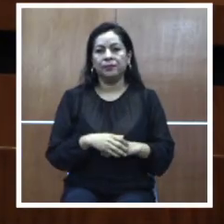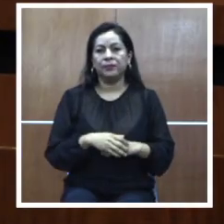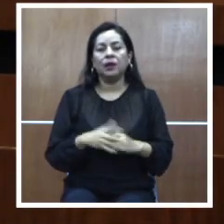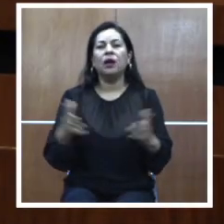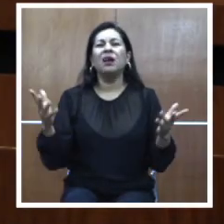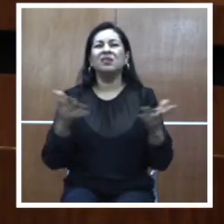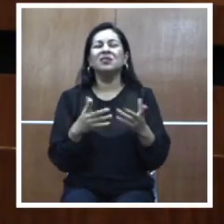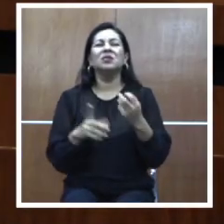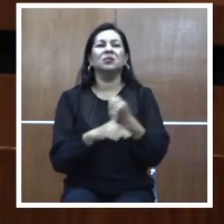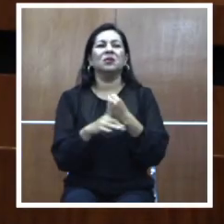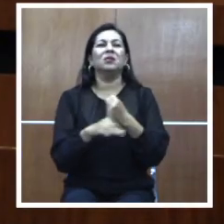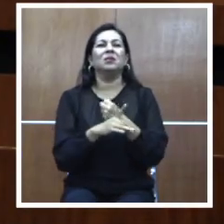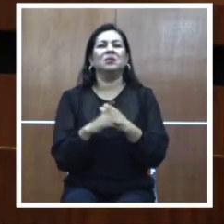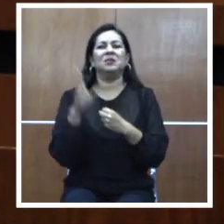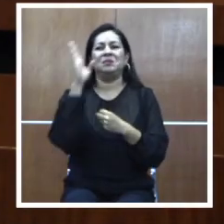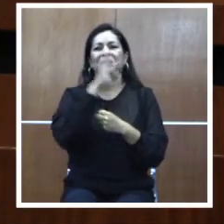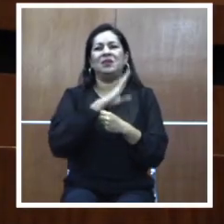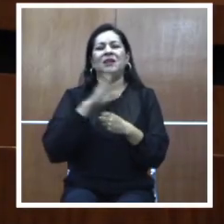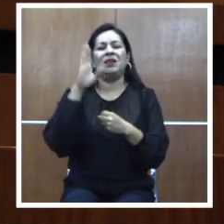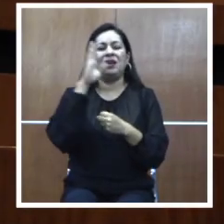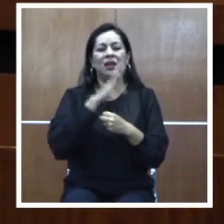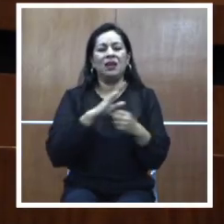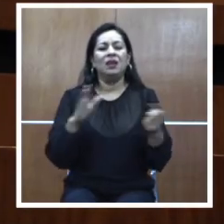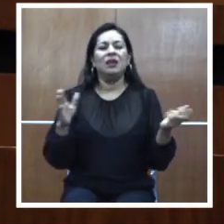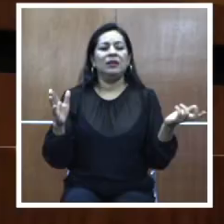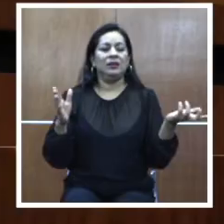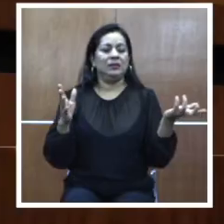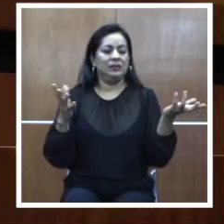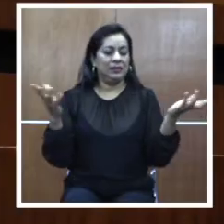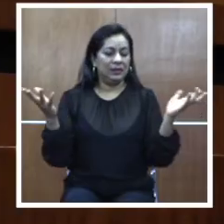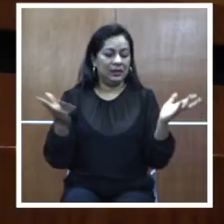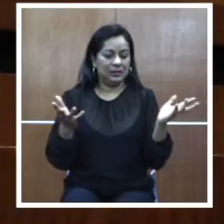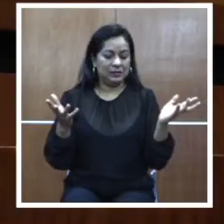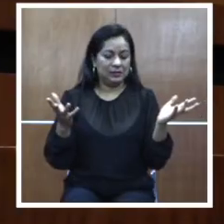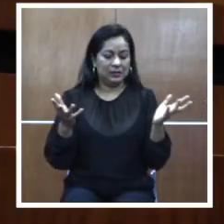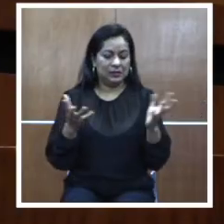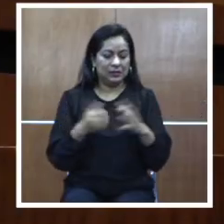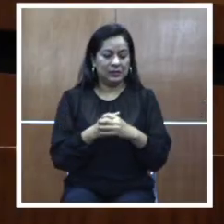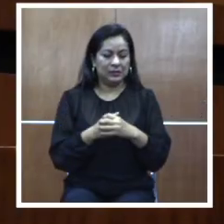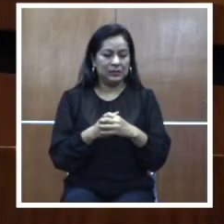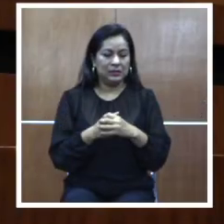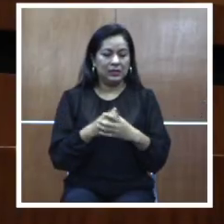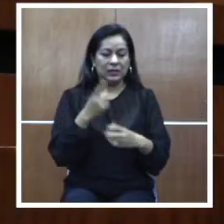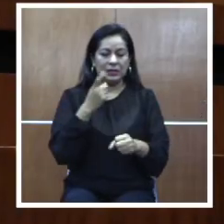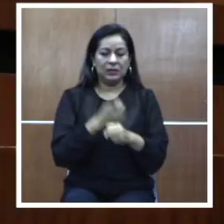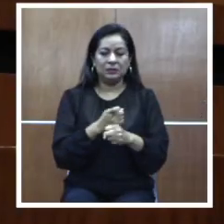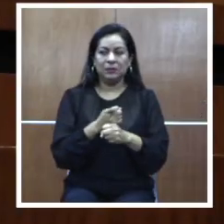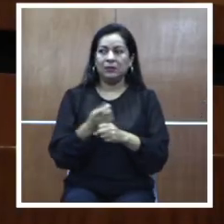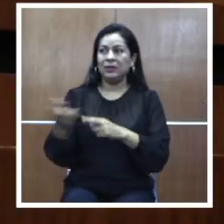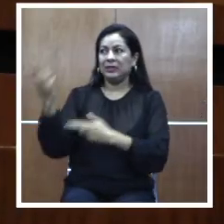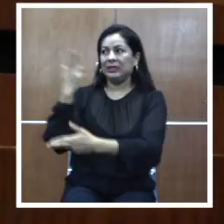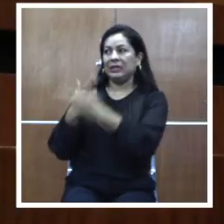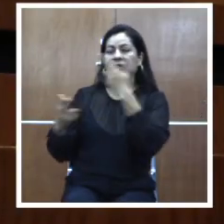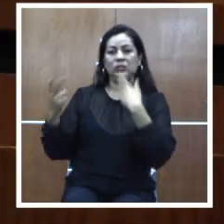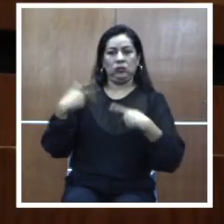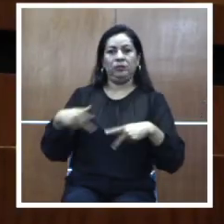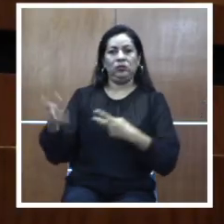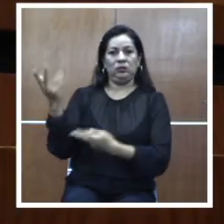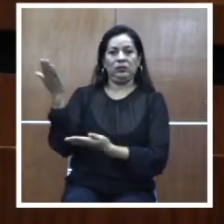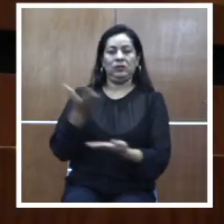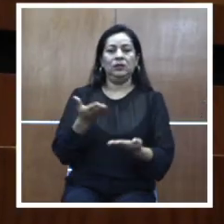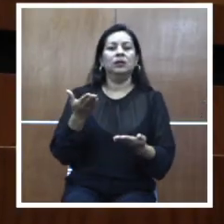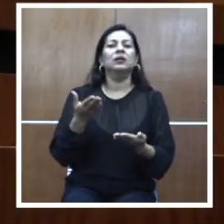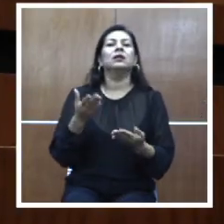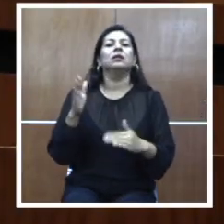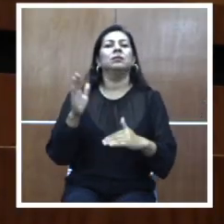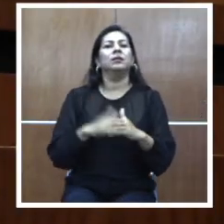generando consecuencias nefastas que se materializaron desde las primeras deportaciones y que han tenido su punto